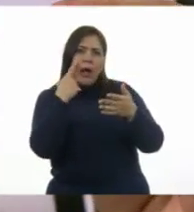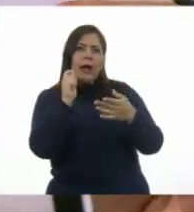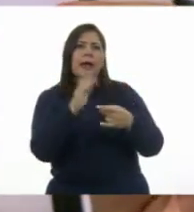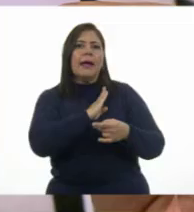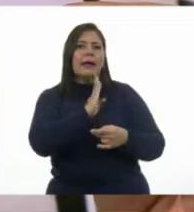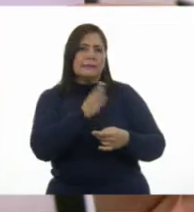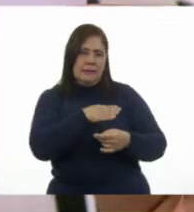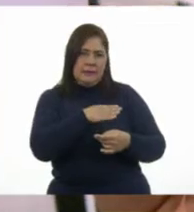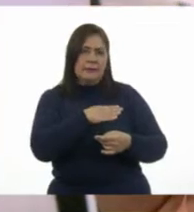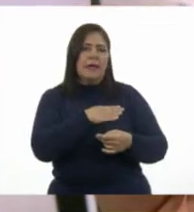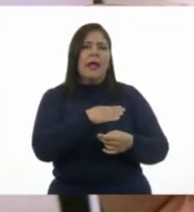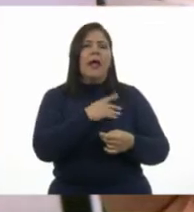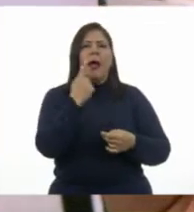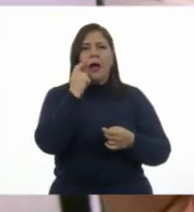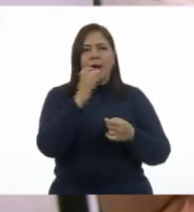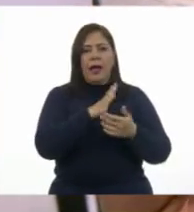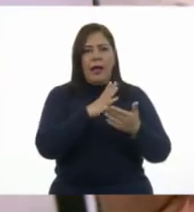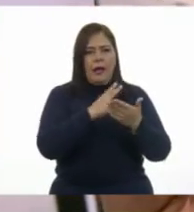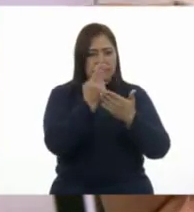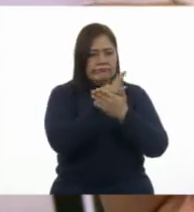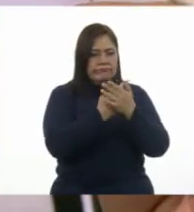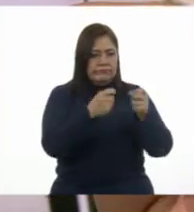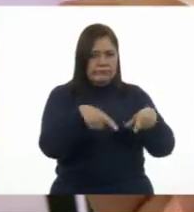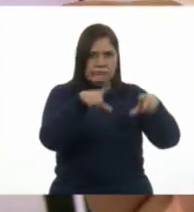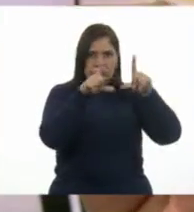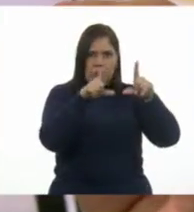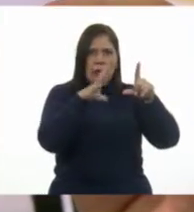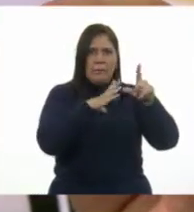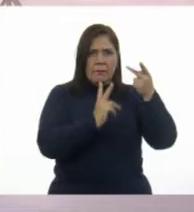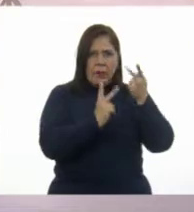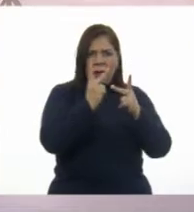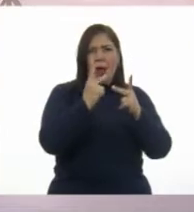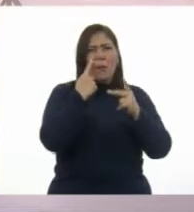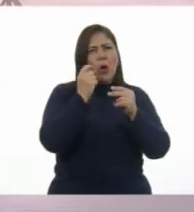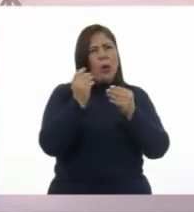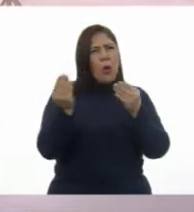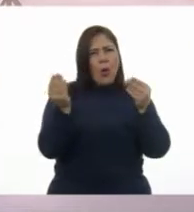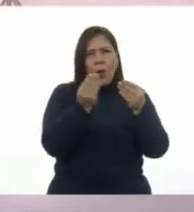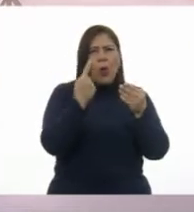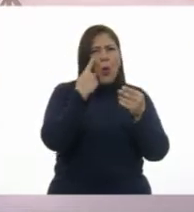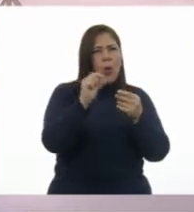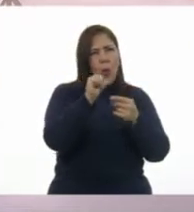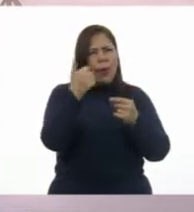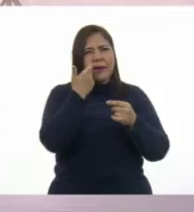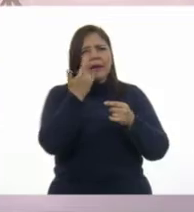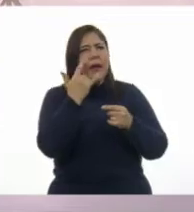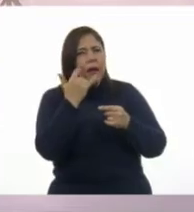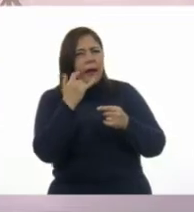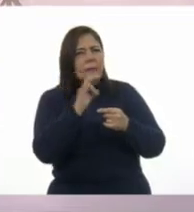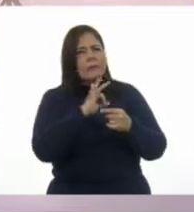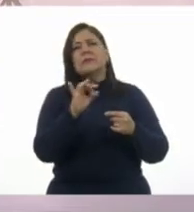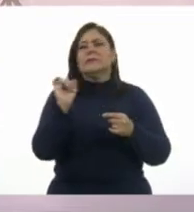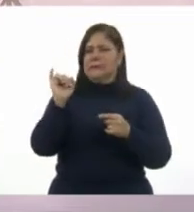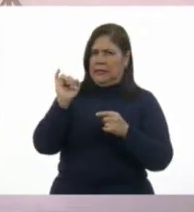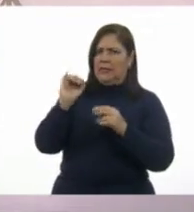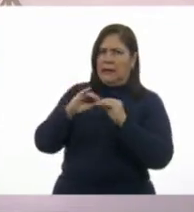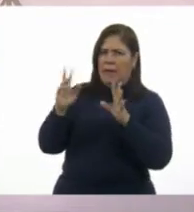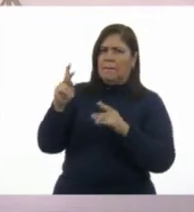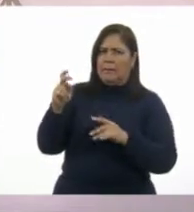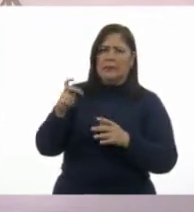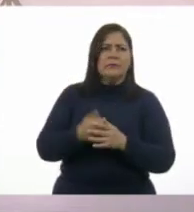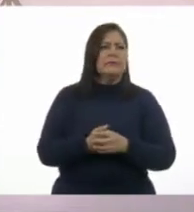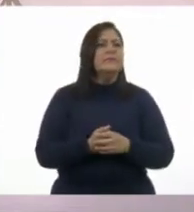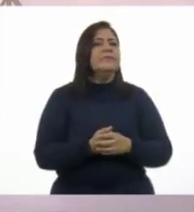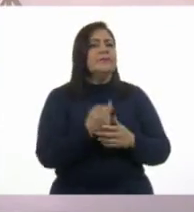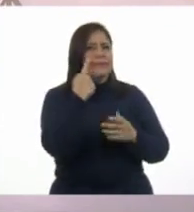Esta ilustración de una planta. ¿Podemos ver la otra, maestra? Sí, Pepe. A ver, se las enseño a